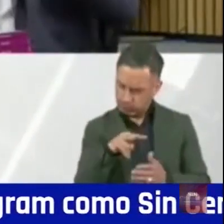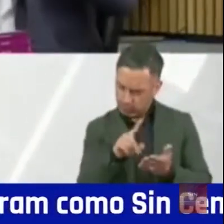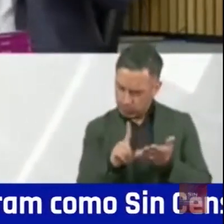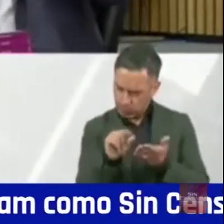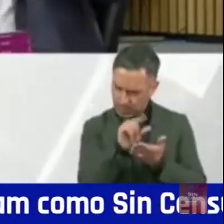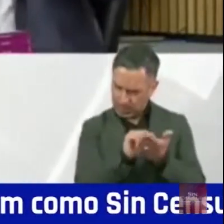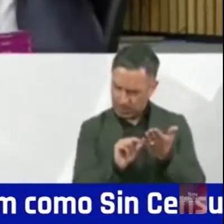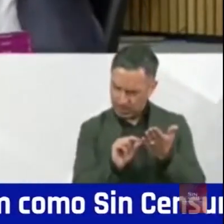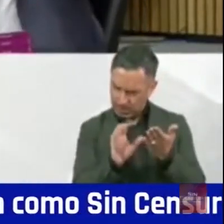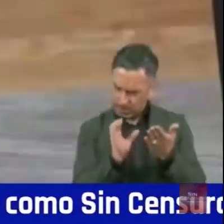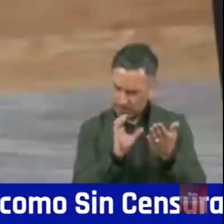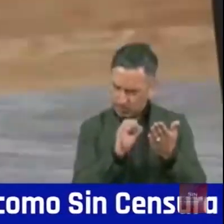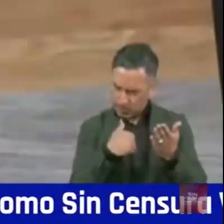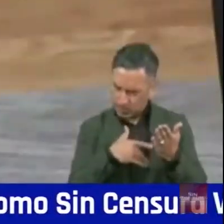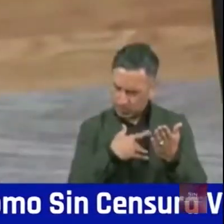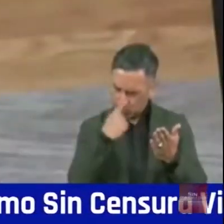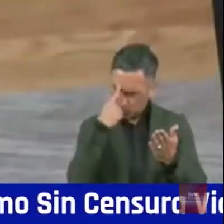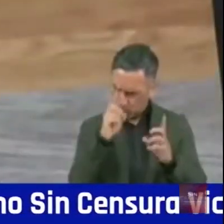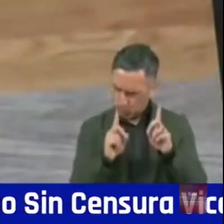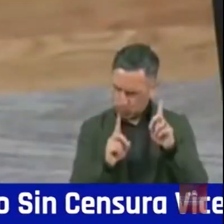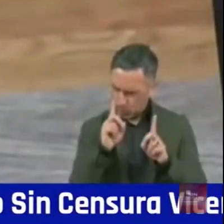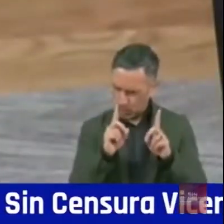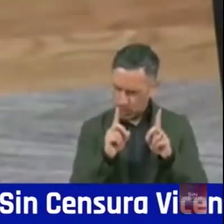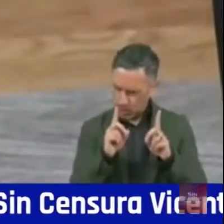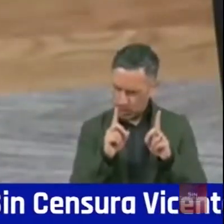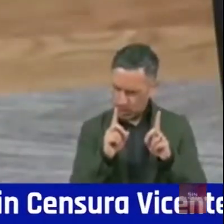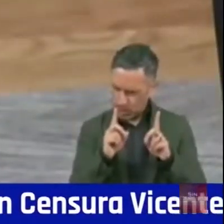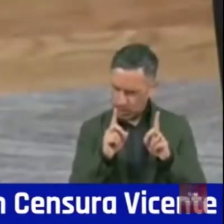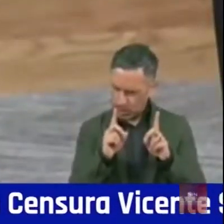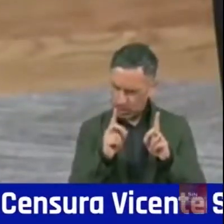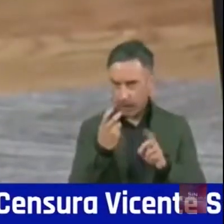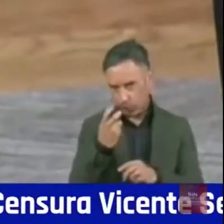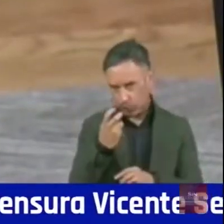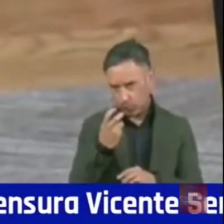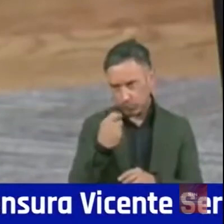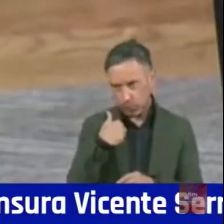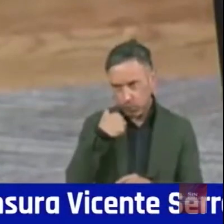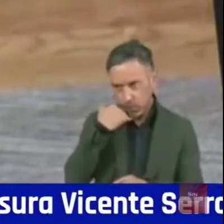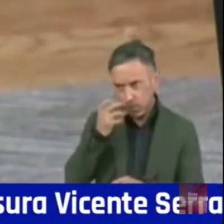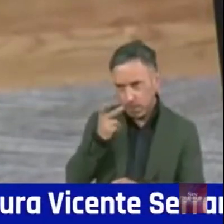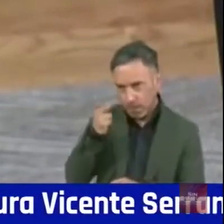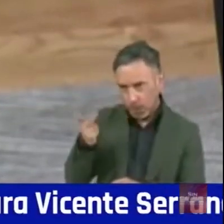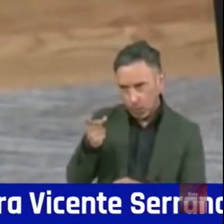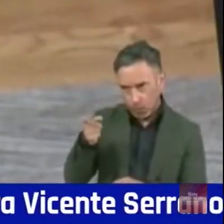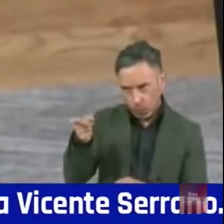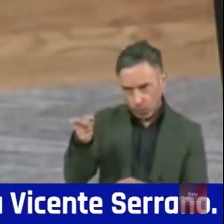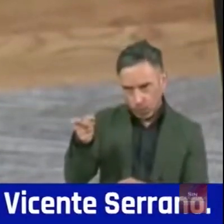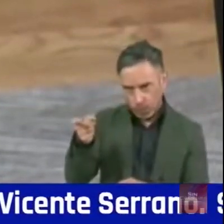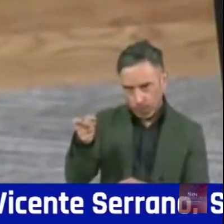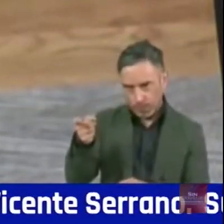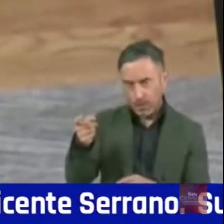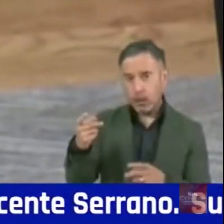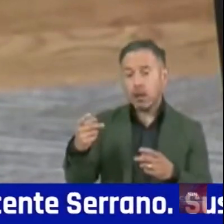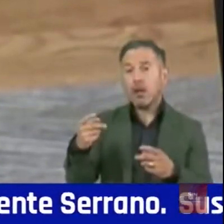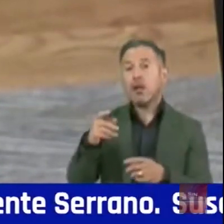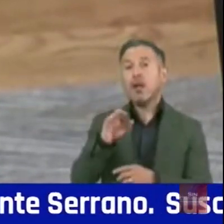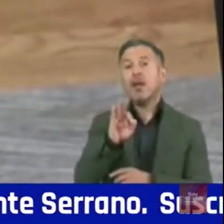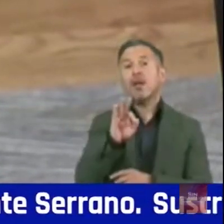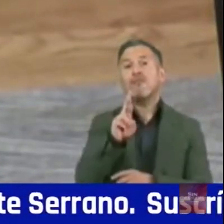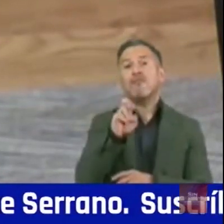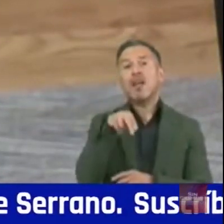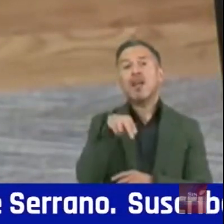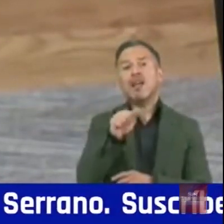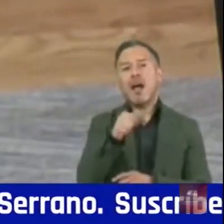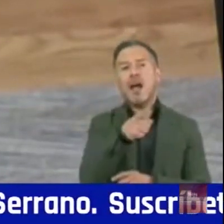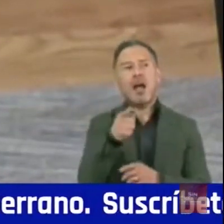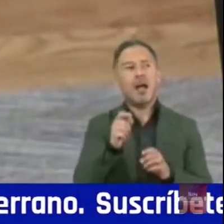de si esa participación no, y esa es la pregunta que le quiero hacer, no defraudó a usted a sus seguidores de Frena,